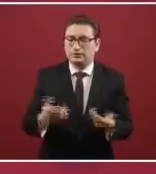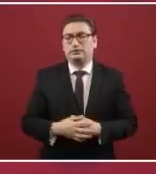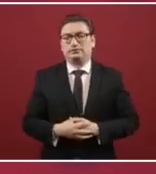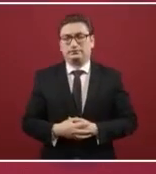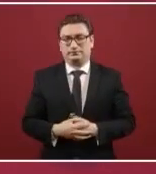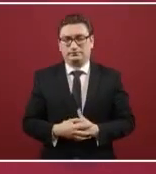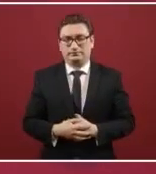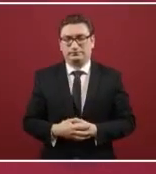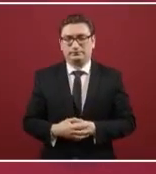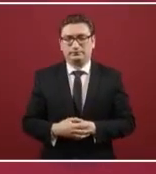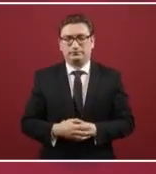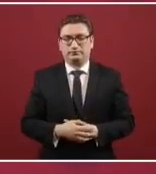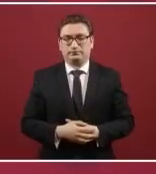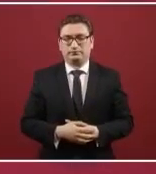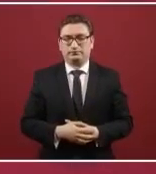Pero